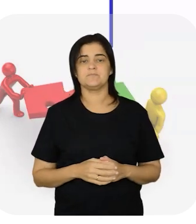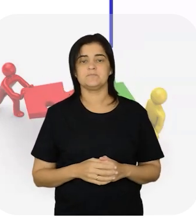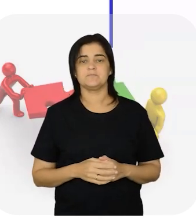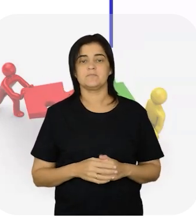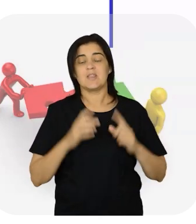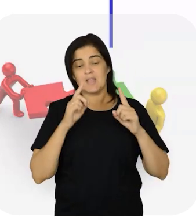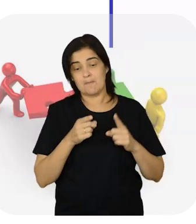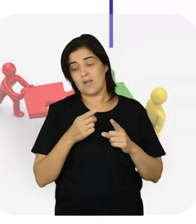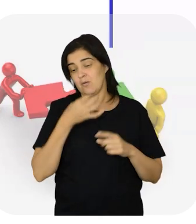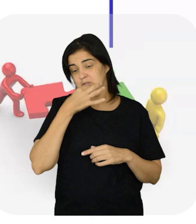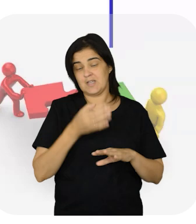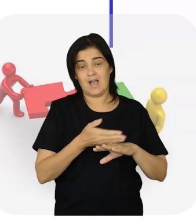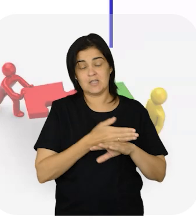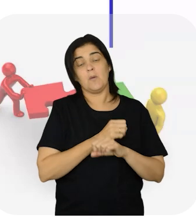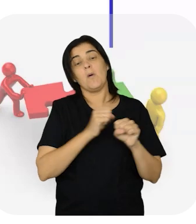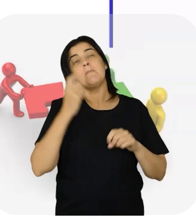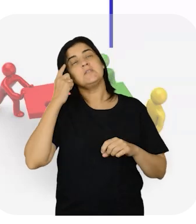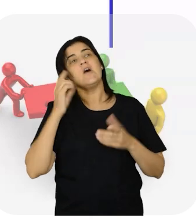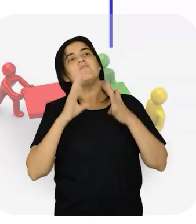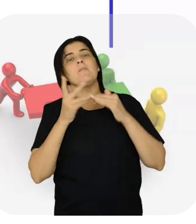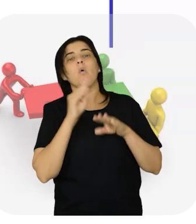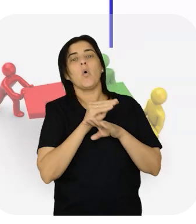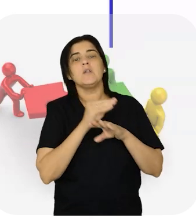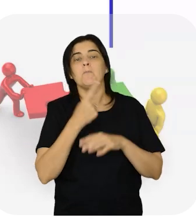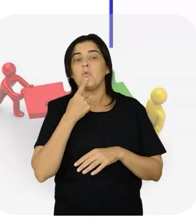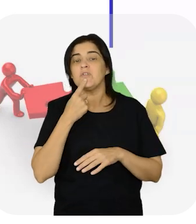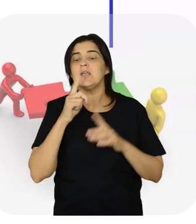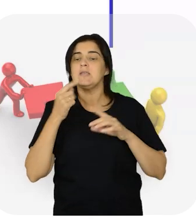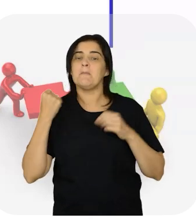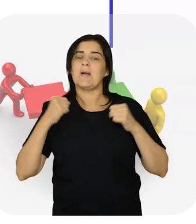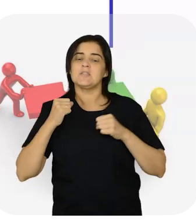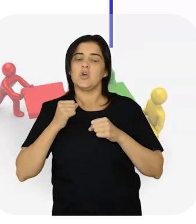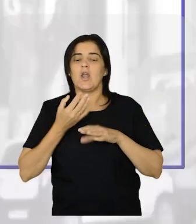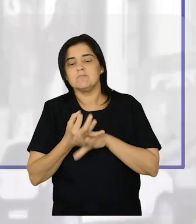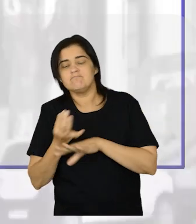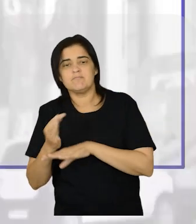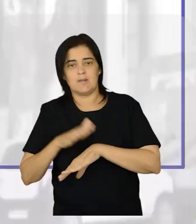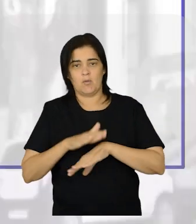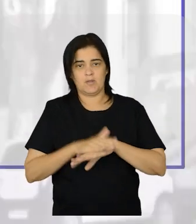También, como recién decía, podemos pensarlos a nivel cultural, político y práctico.